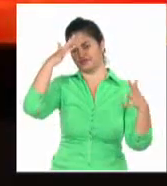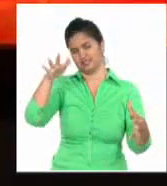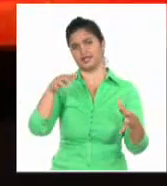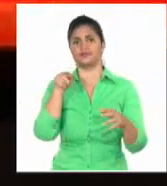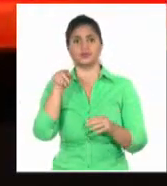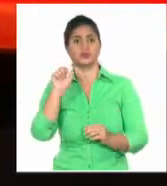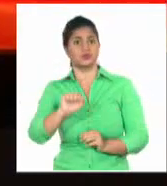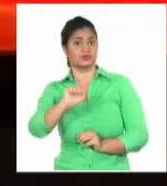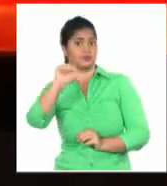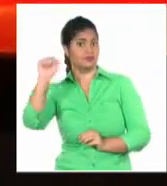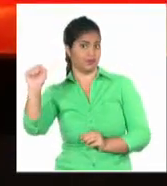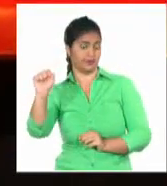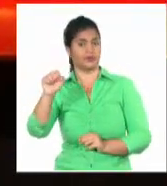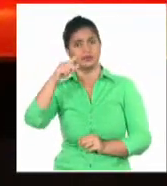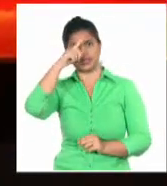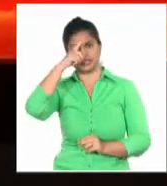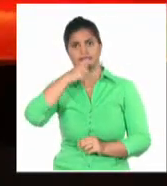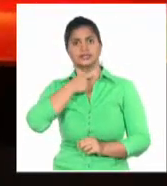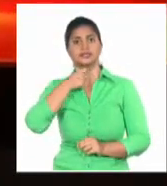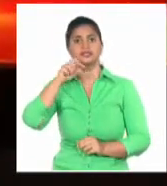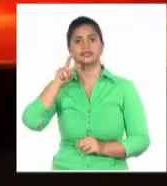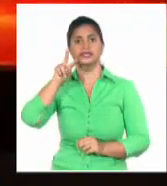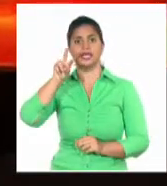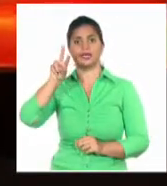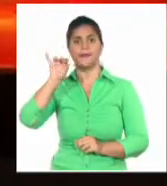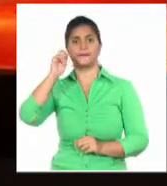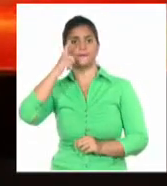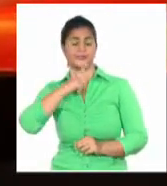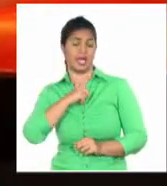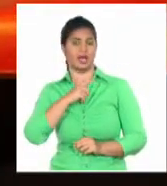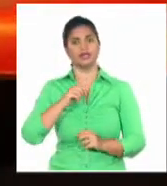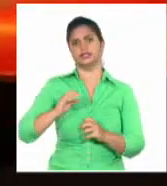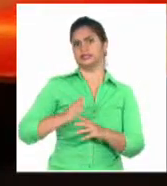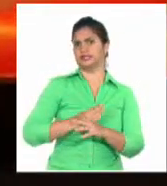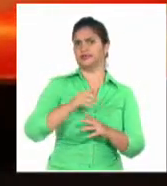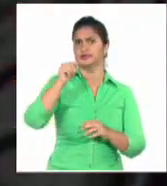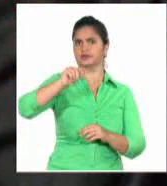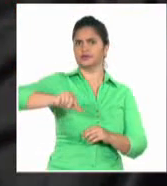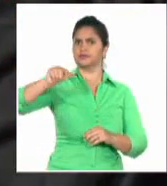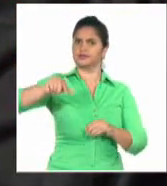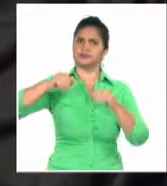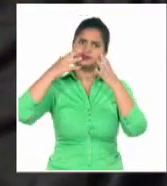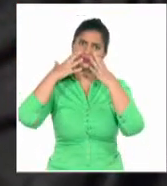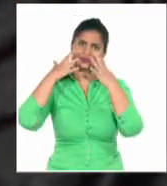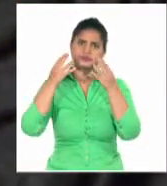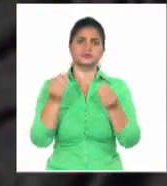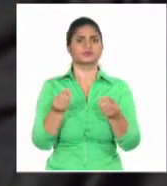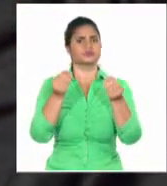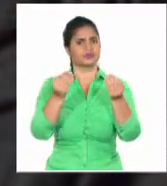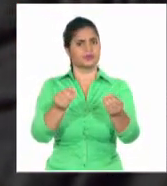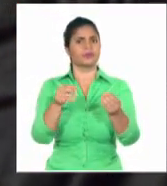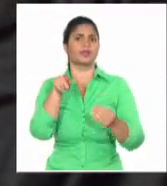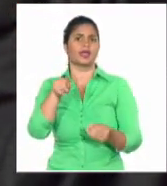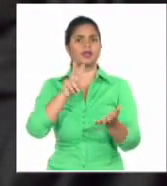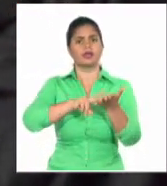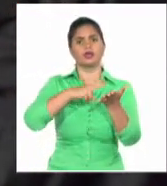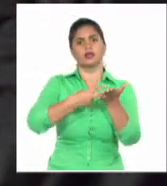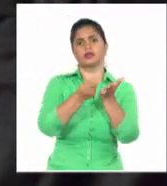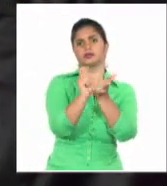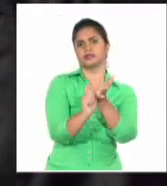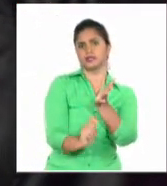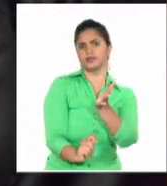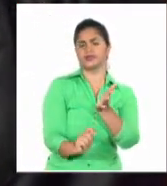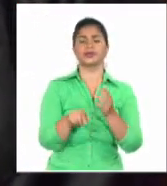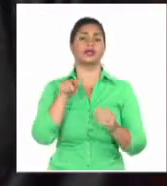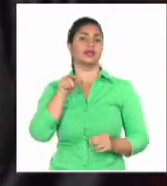ser laureada en Serbia ha sido reconocida por importantes academias del mundo. Es traductora, ensayista, crítica literaria